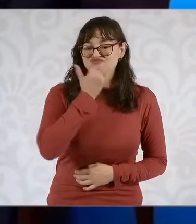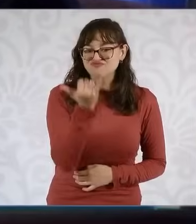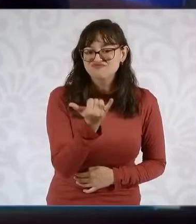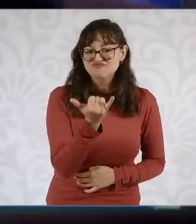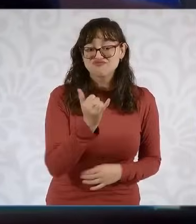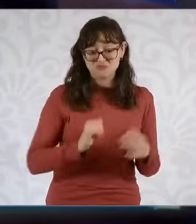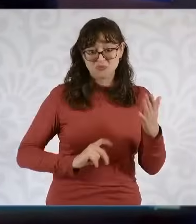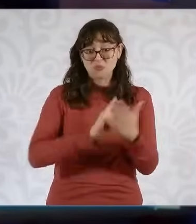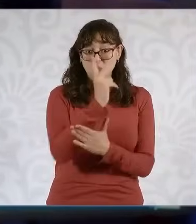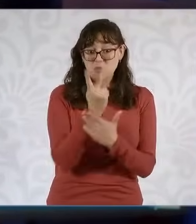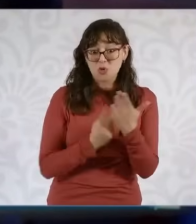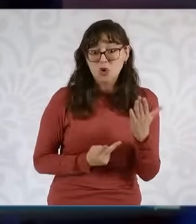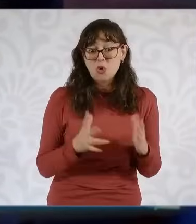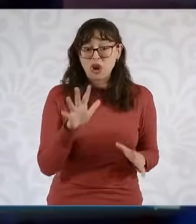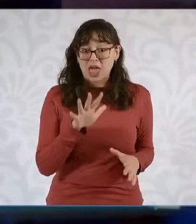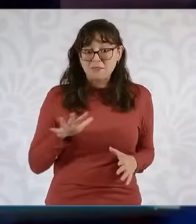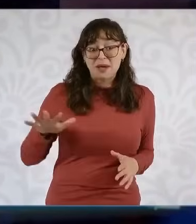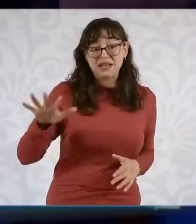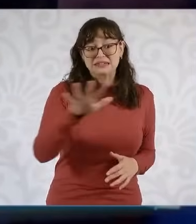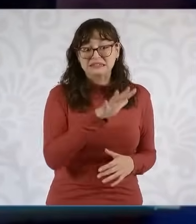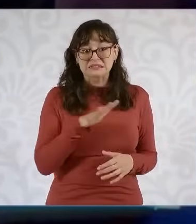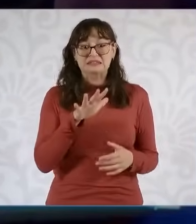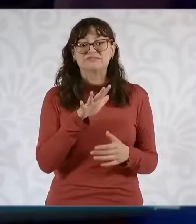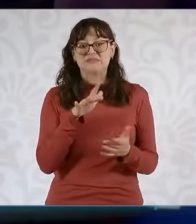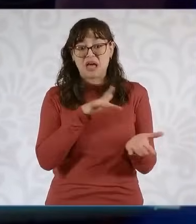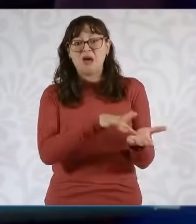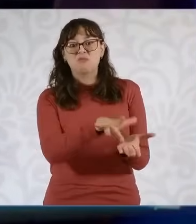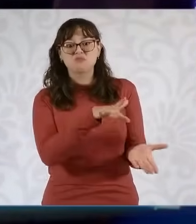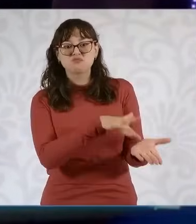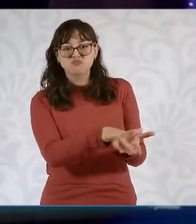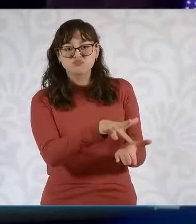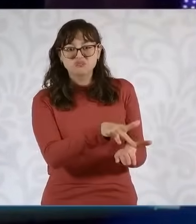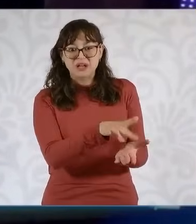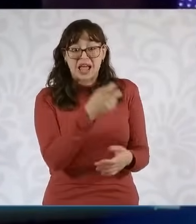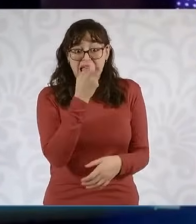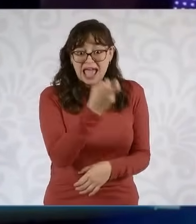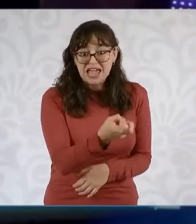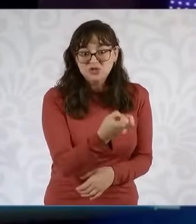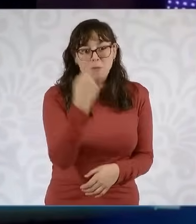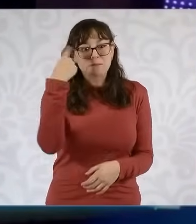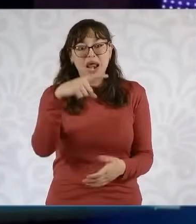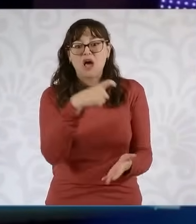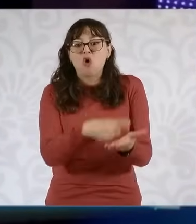incluyendo, terminamos avalando una política clientelar